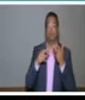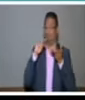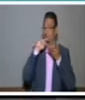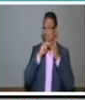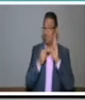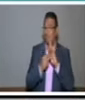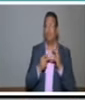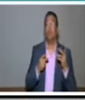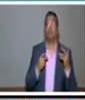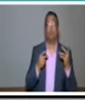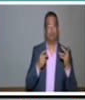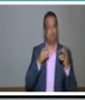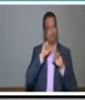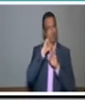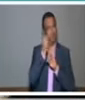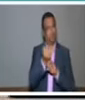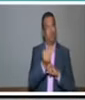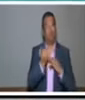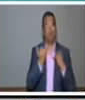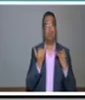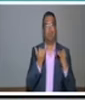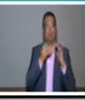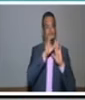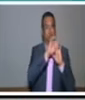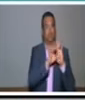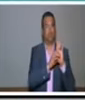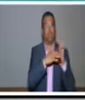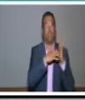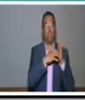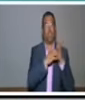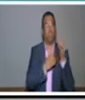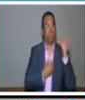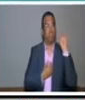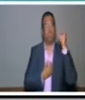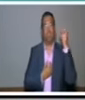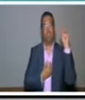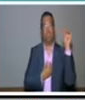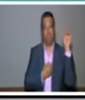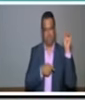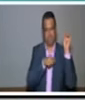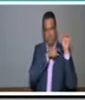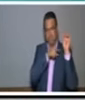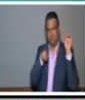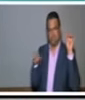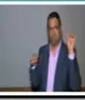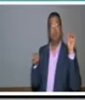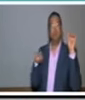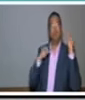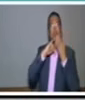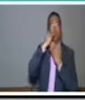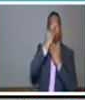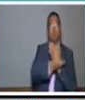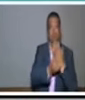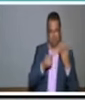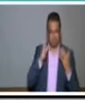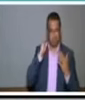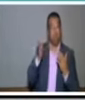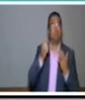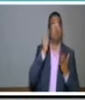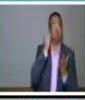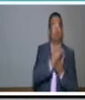y política el convencimiento que tenemos todos de una forma u otra de que la Junta viene a aprobar proyectos que son perjudiciales, pues